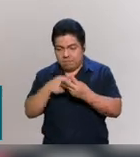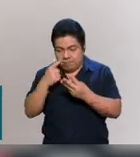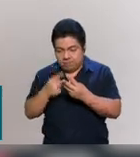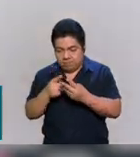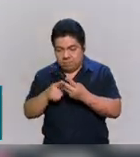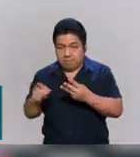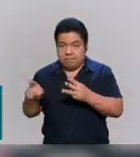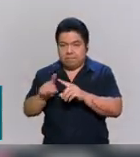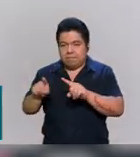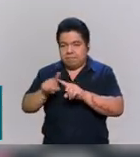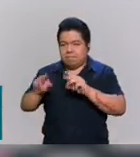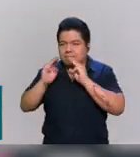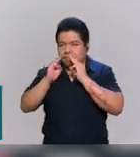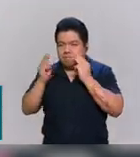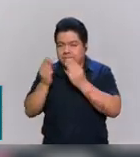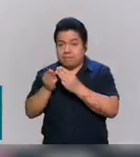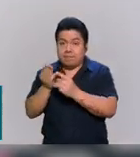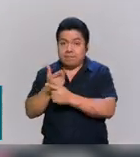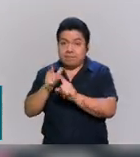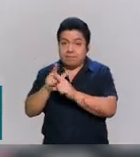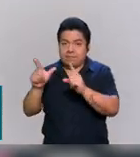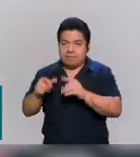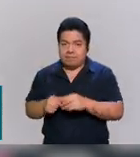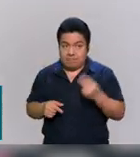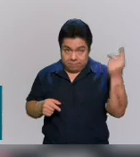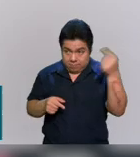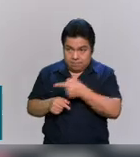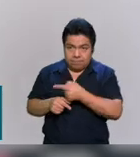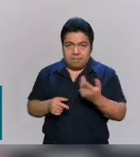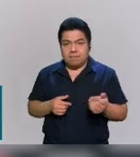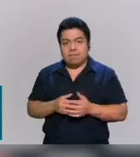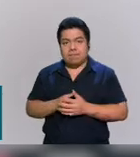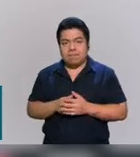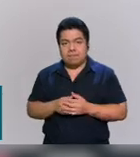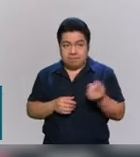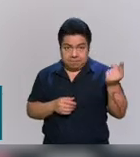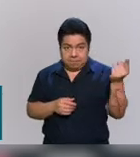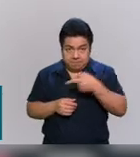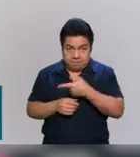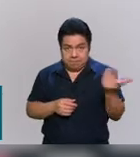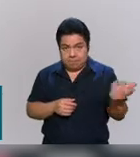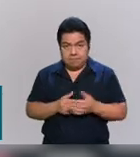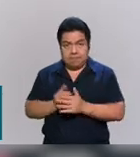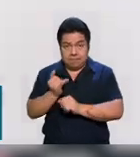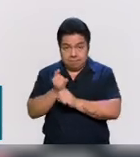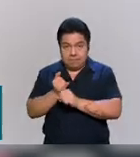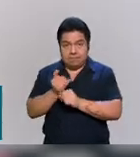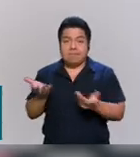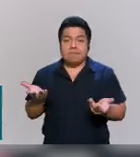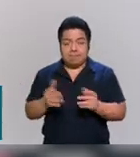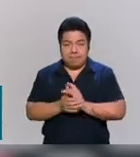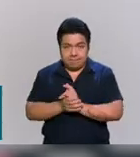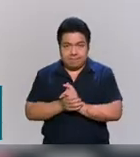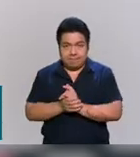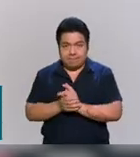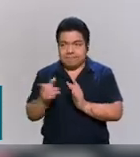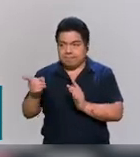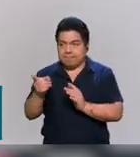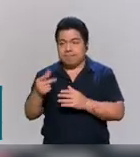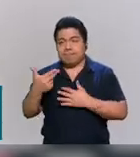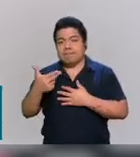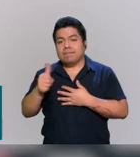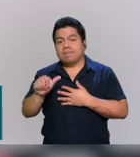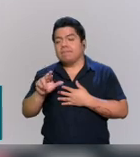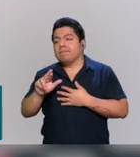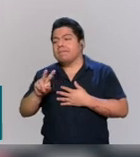las liberaciones de delincuentes? ¿Por qué no se hace una investigación sobre eso? ¿Qué opina Harvard de